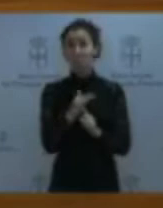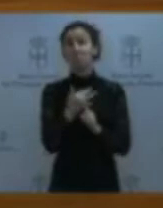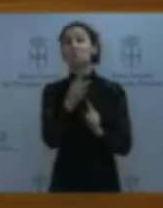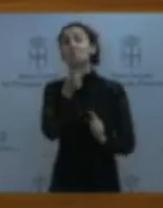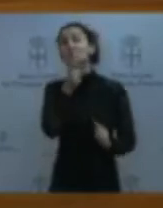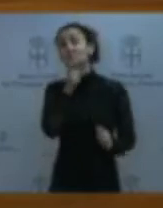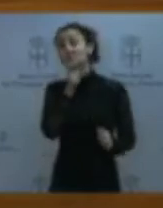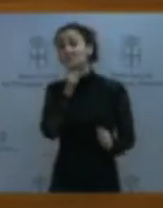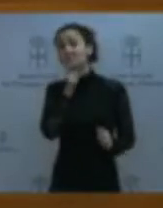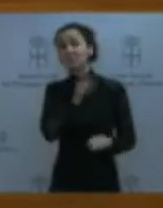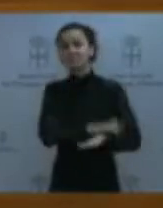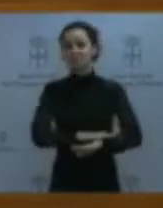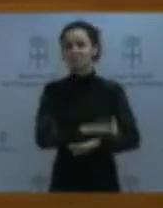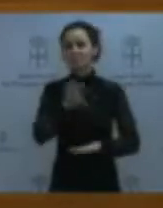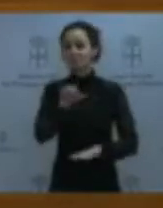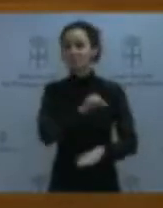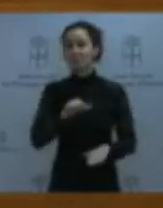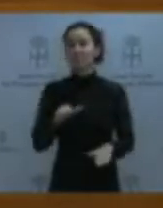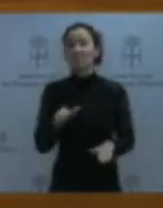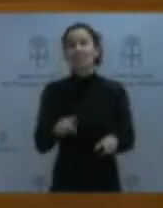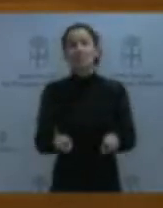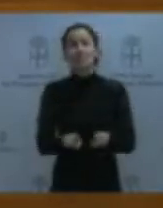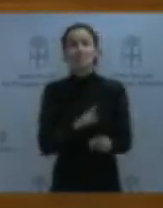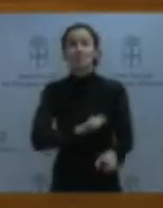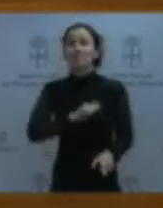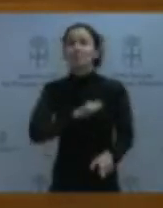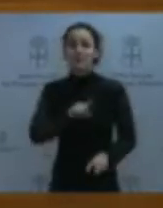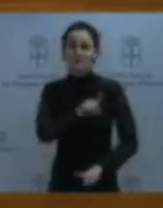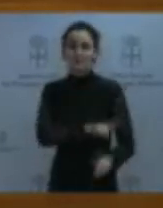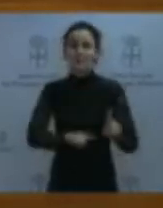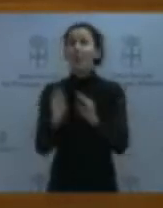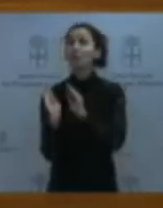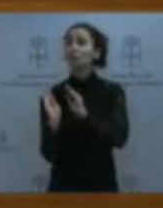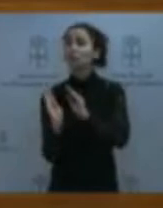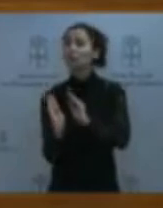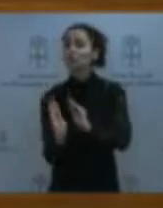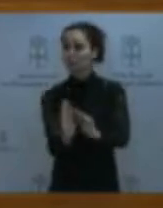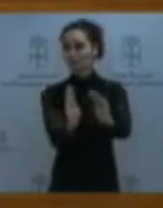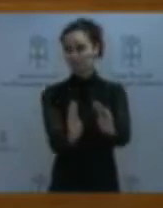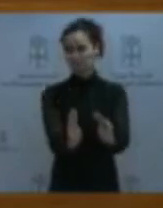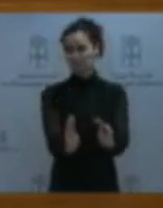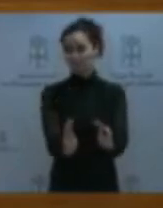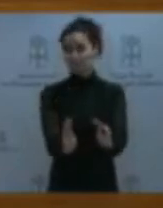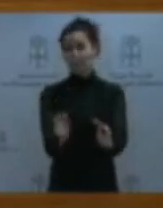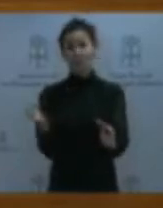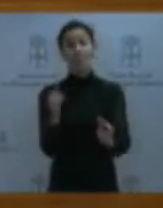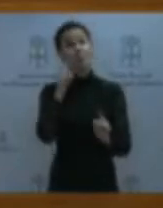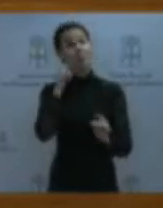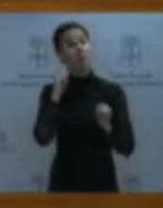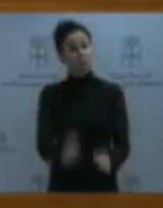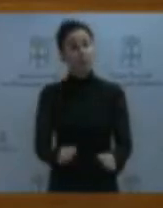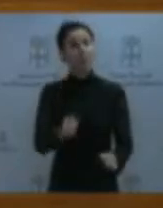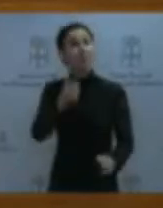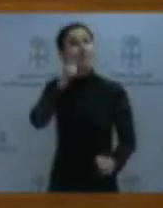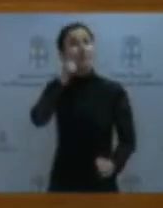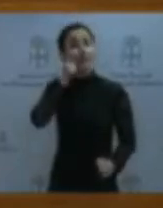autonómico, en un país con una serie de problemas. Quiero decirle que, en fin, hay que tener los pies en el suelo, eso conviene. Usted